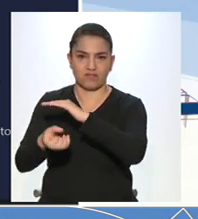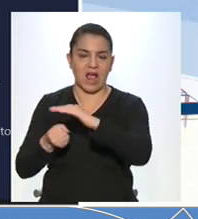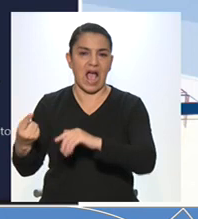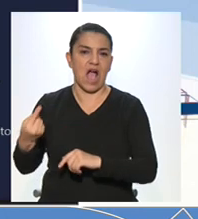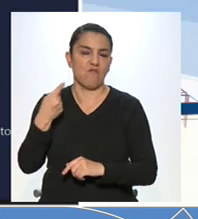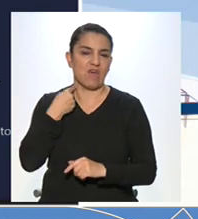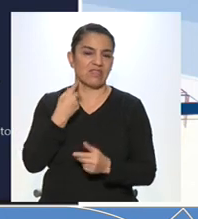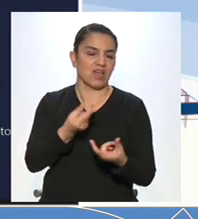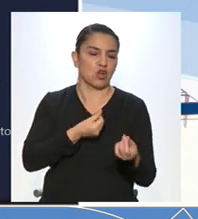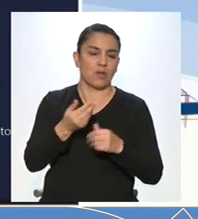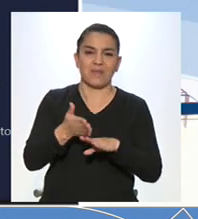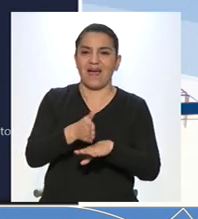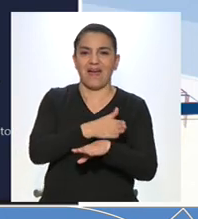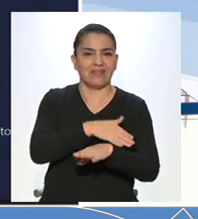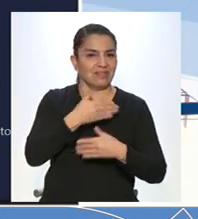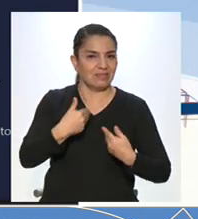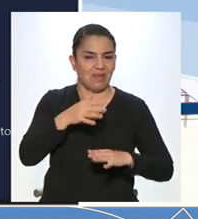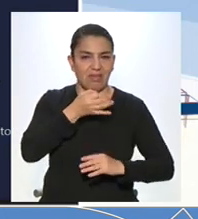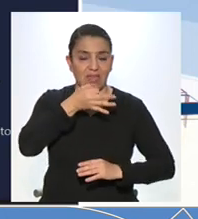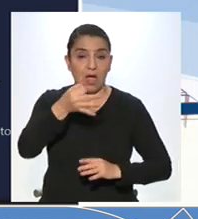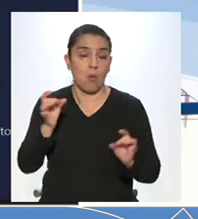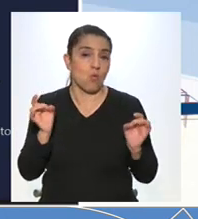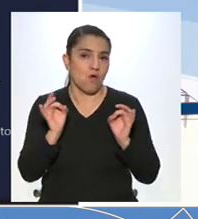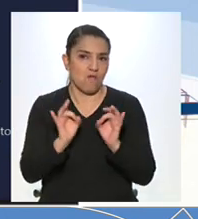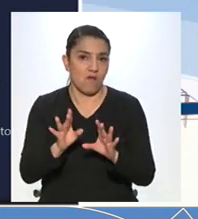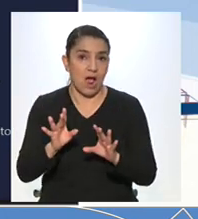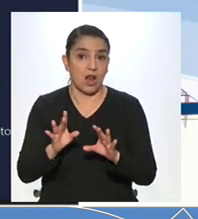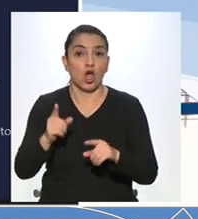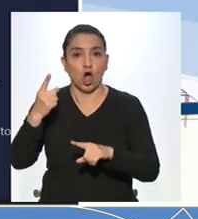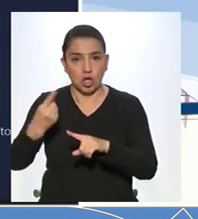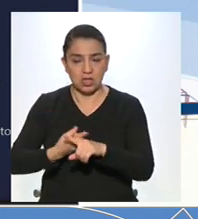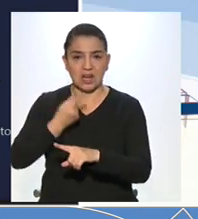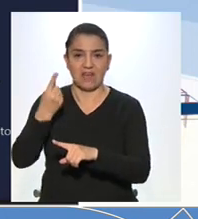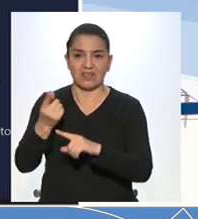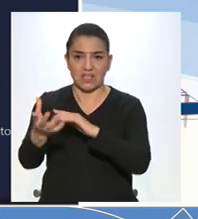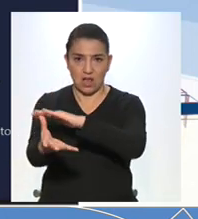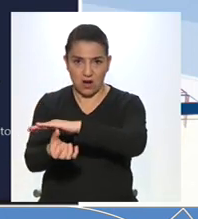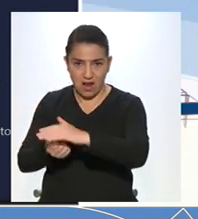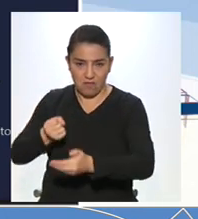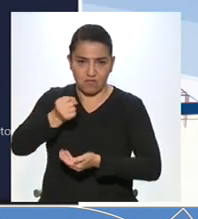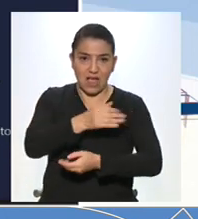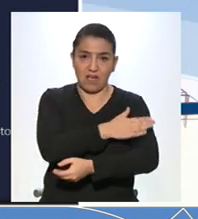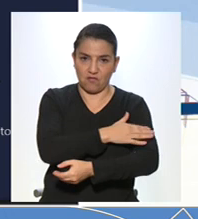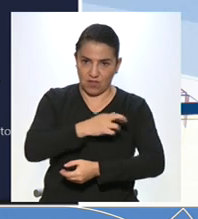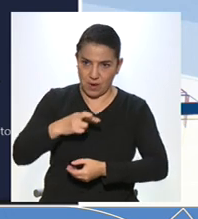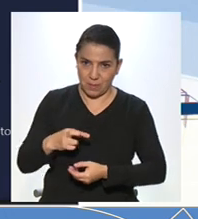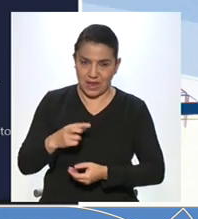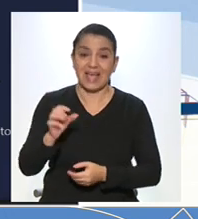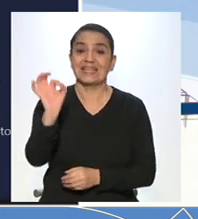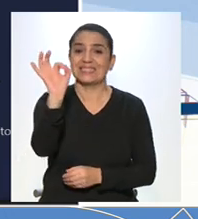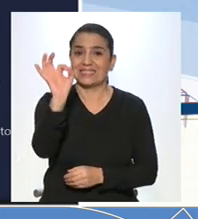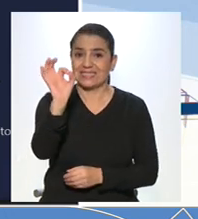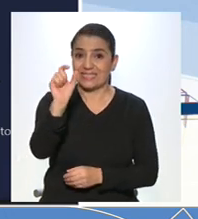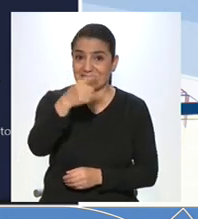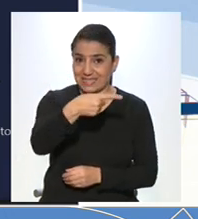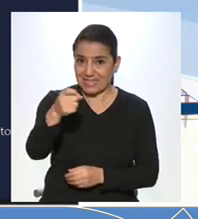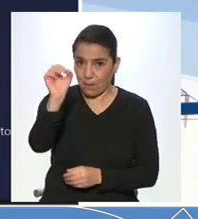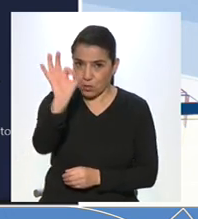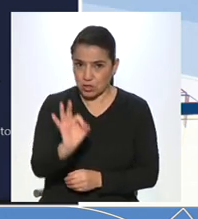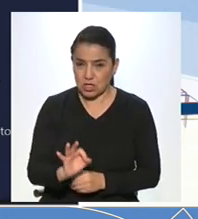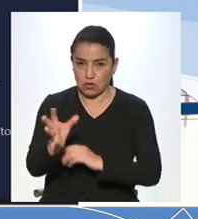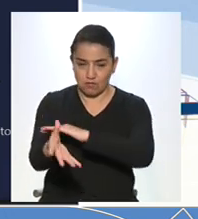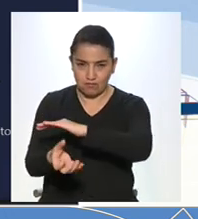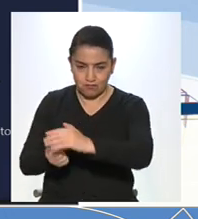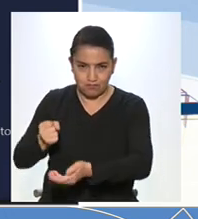que ya hemos comentado. Es muy probable que nuevos retiros de ahorros previsionales, más aún la probabilidad de retirar 100% de ellos, lleven